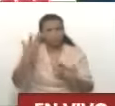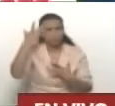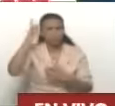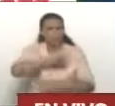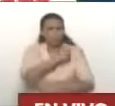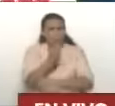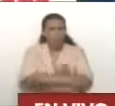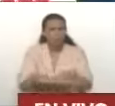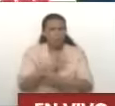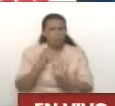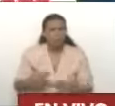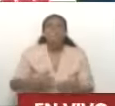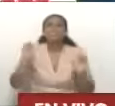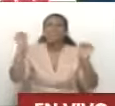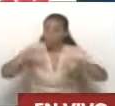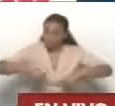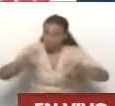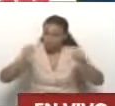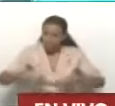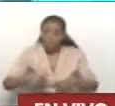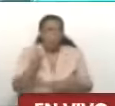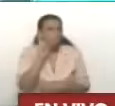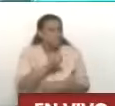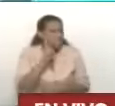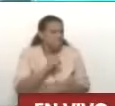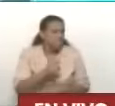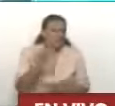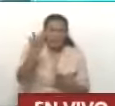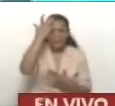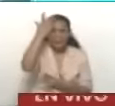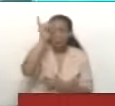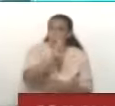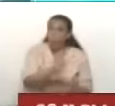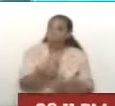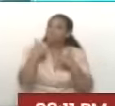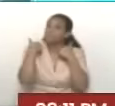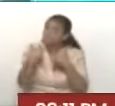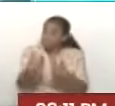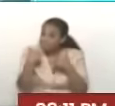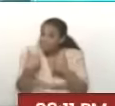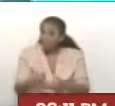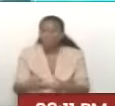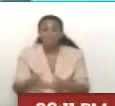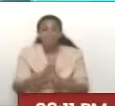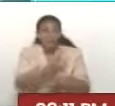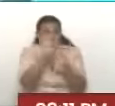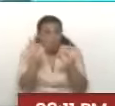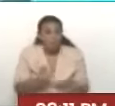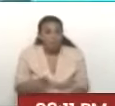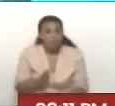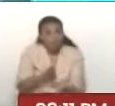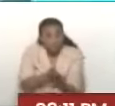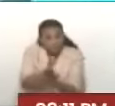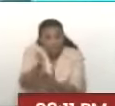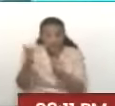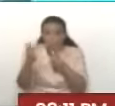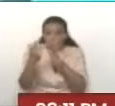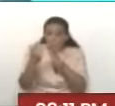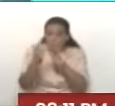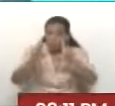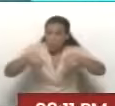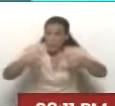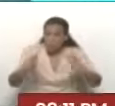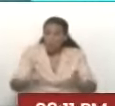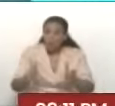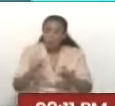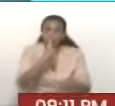del 1x10, sí funciona, dice la gente. El 1x10 es el instrumento, es la vía, es lo nuevo,